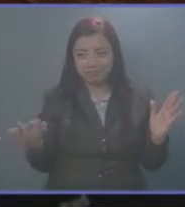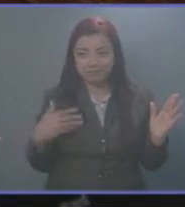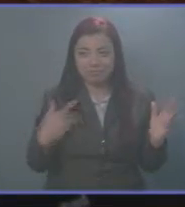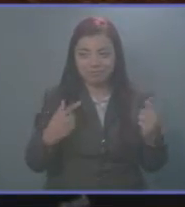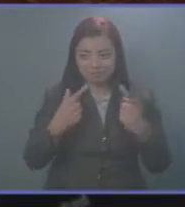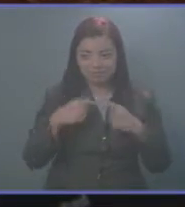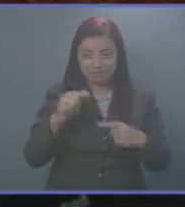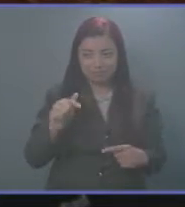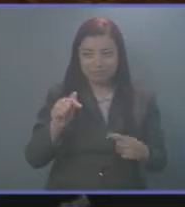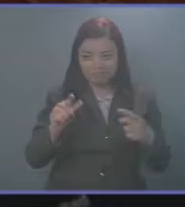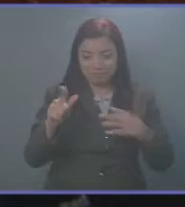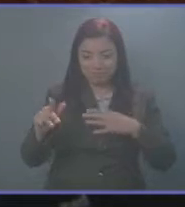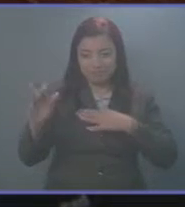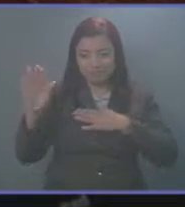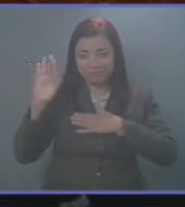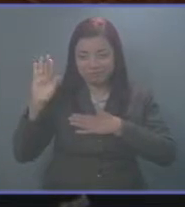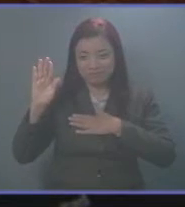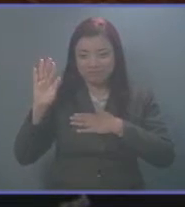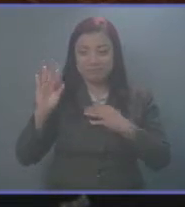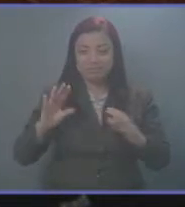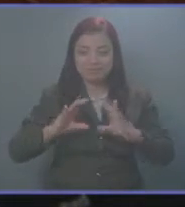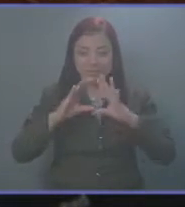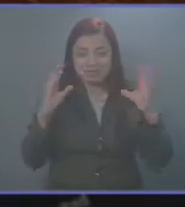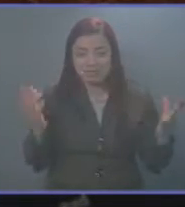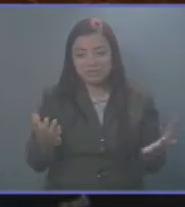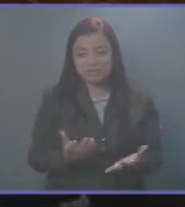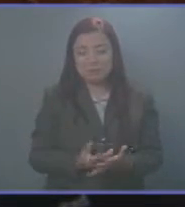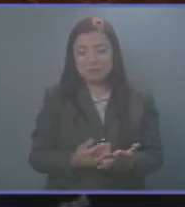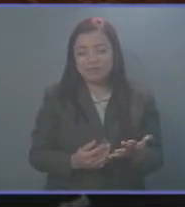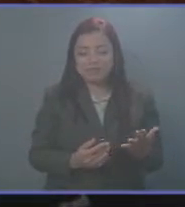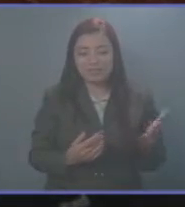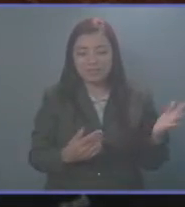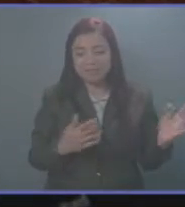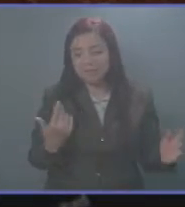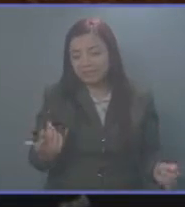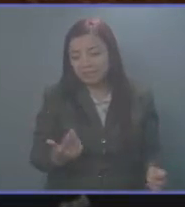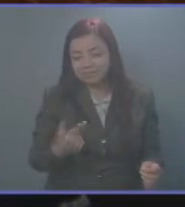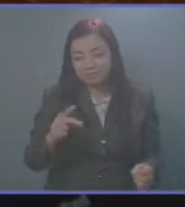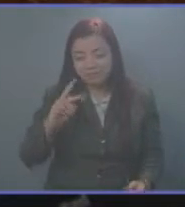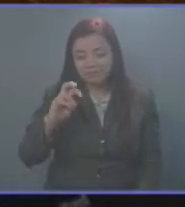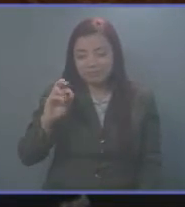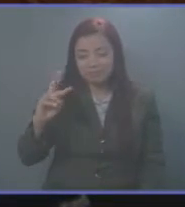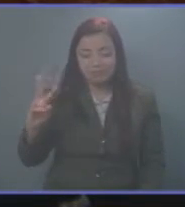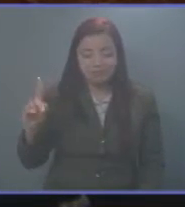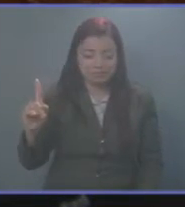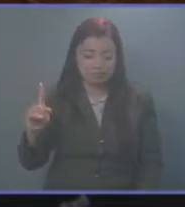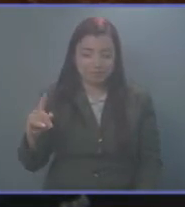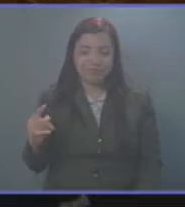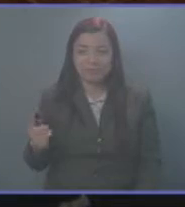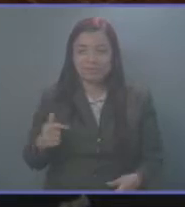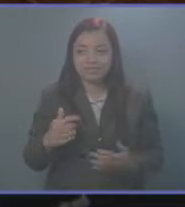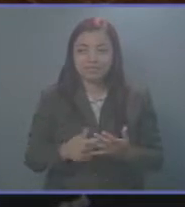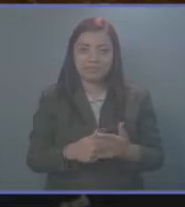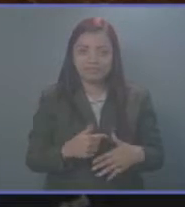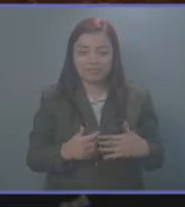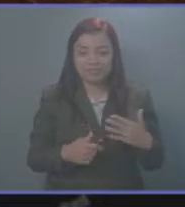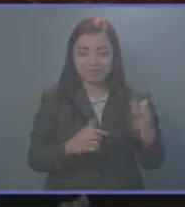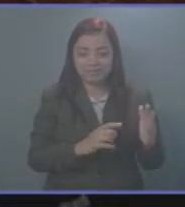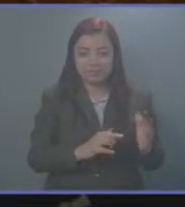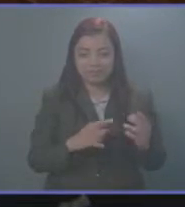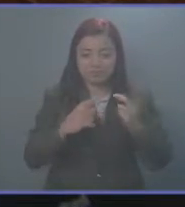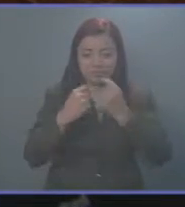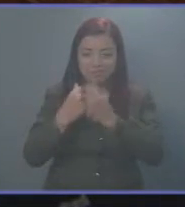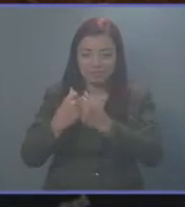Cuando en ese compromiso internacional, que está muy cercano, el 2021, se debe construir